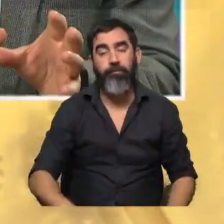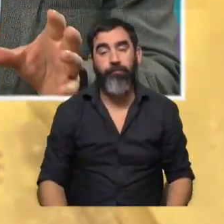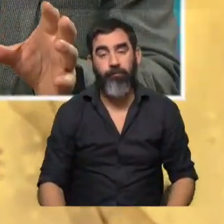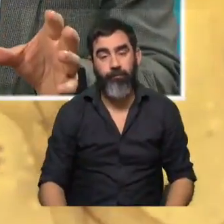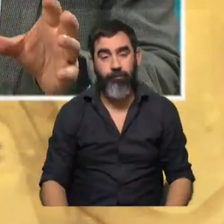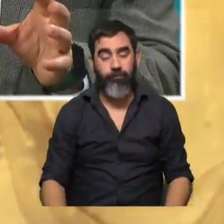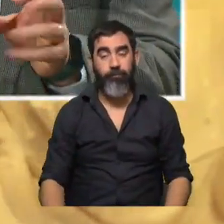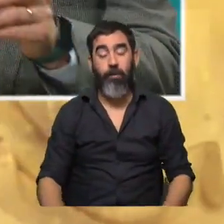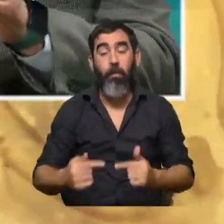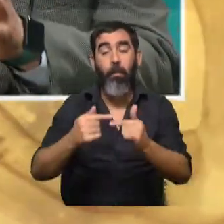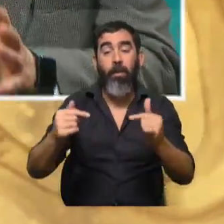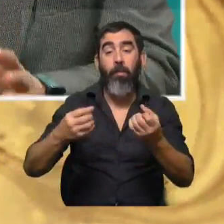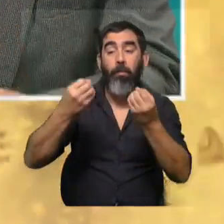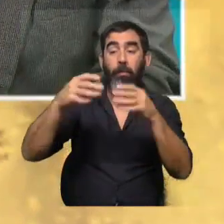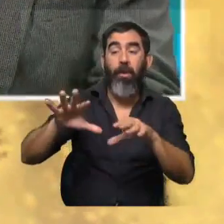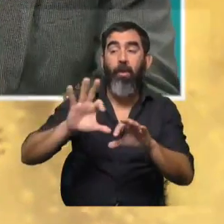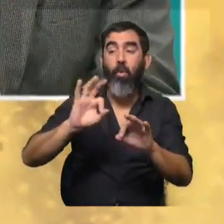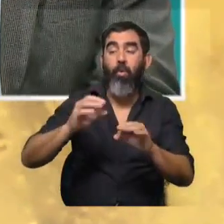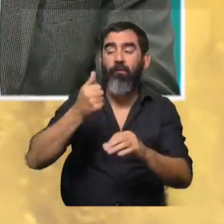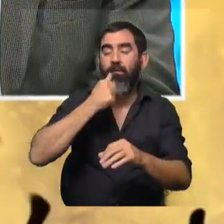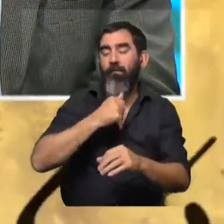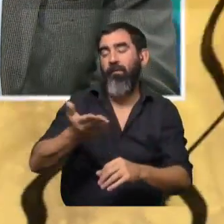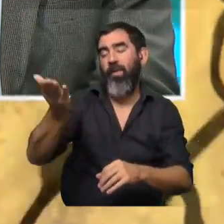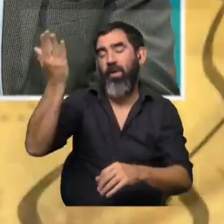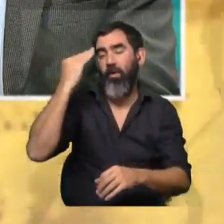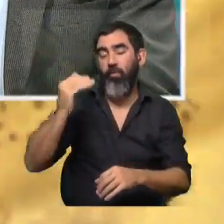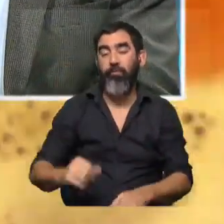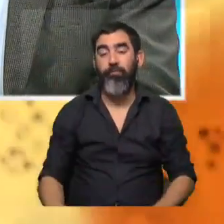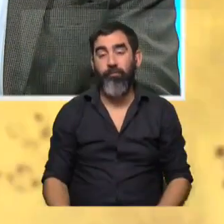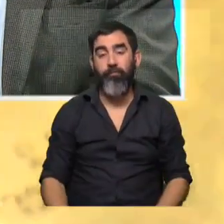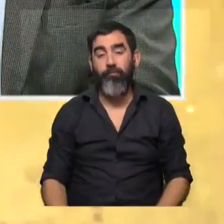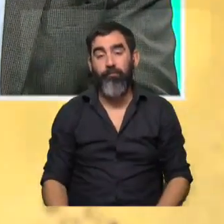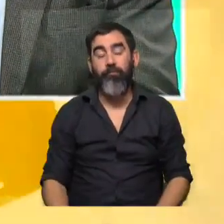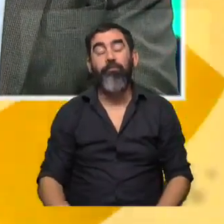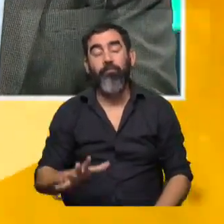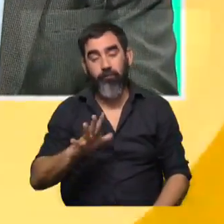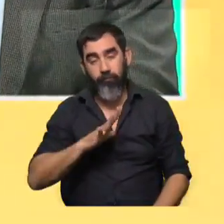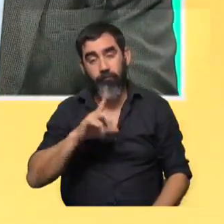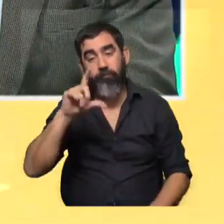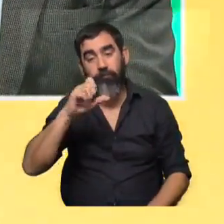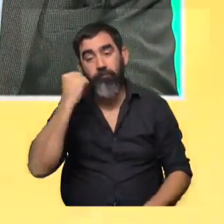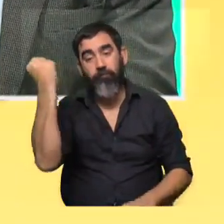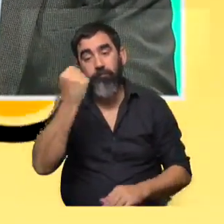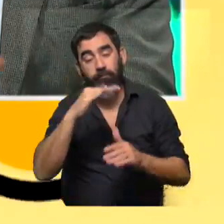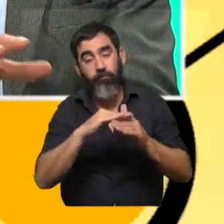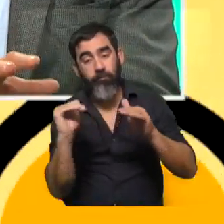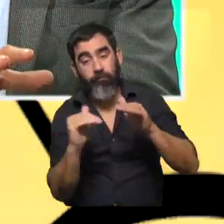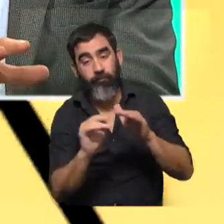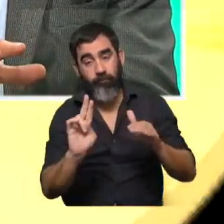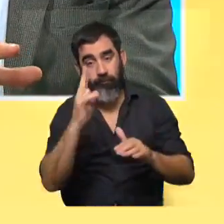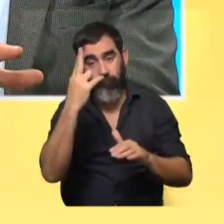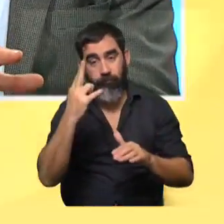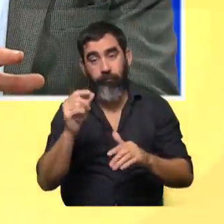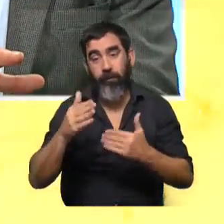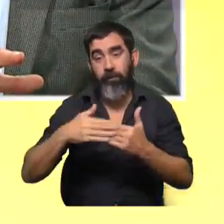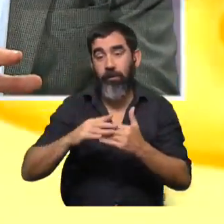o se pierde o se desactualiza. Sabemos que hay algunas reservas de agua importantes en el país. Aquí cerca